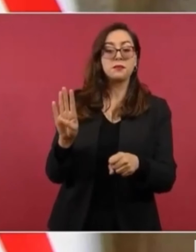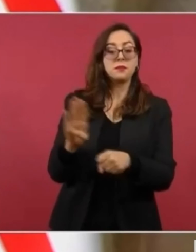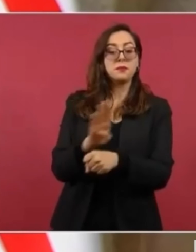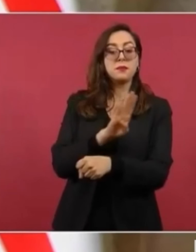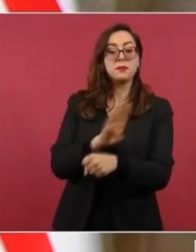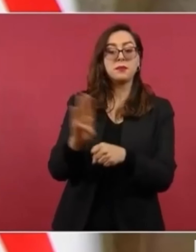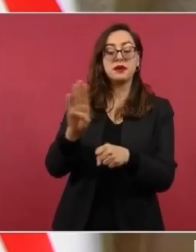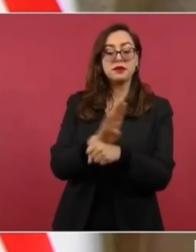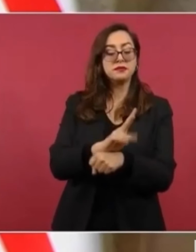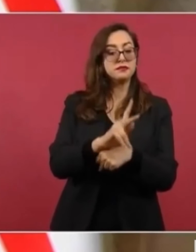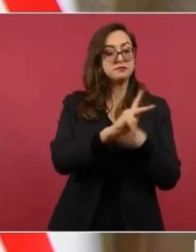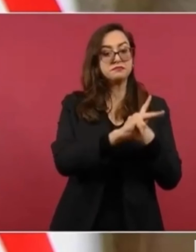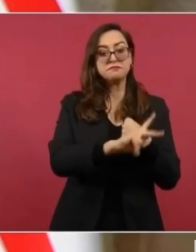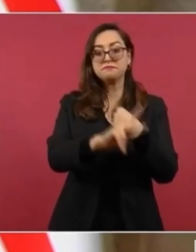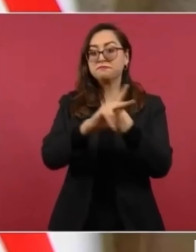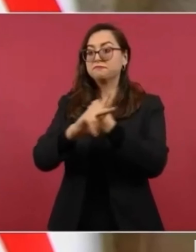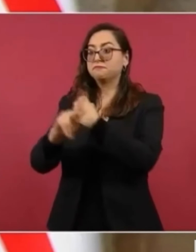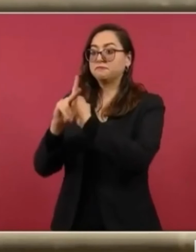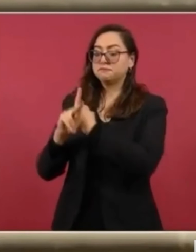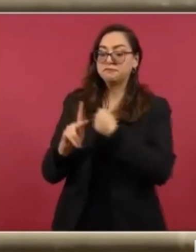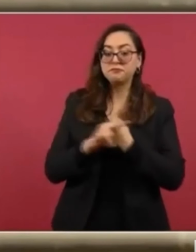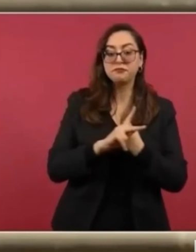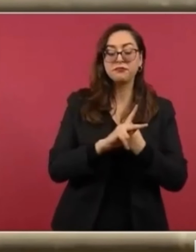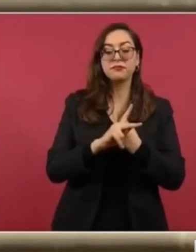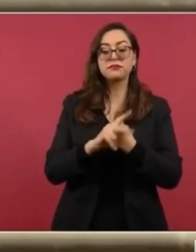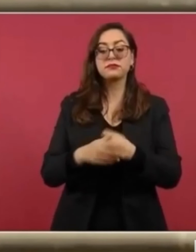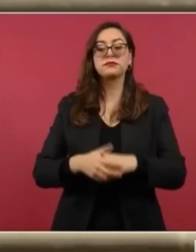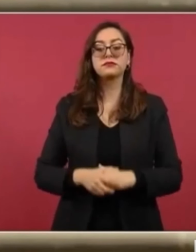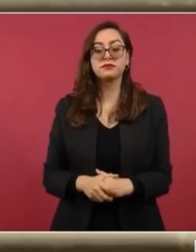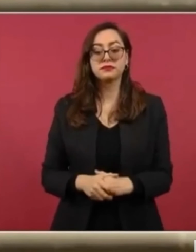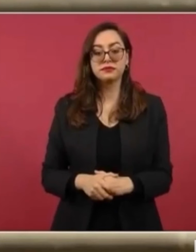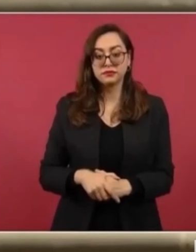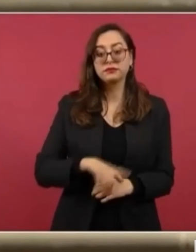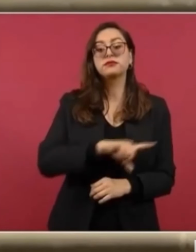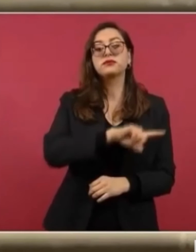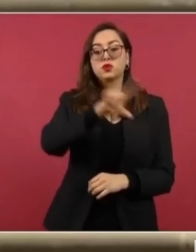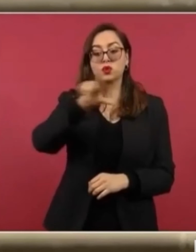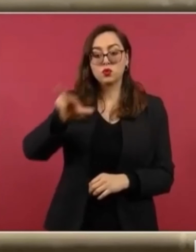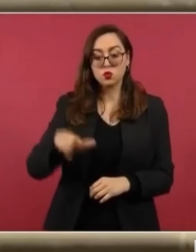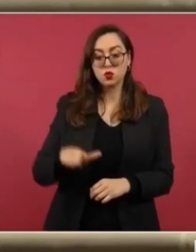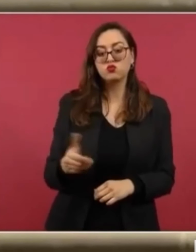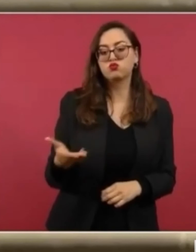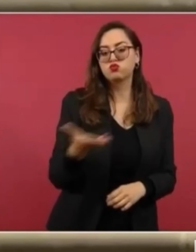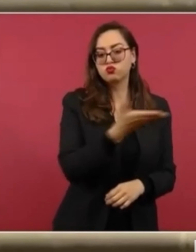de nuestros pueblos. Como se podrá constatar, como ustedes